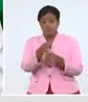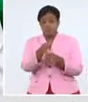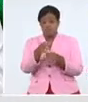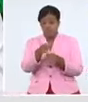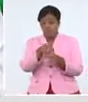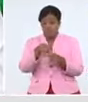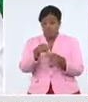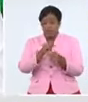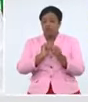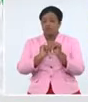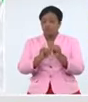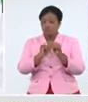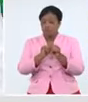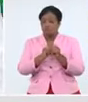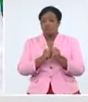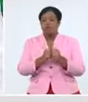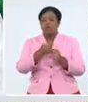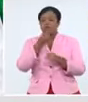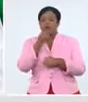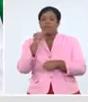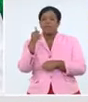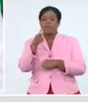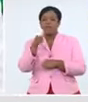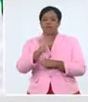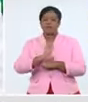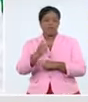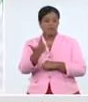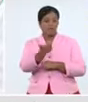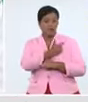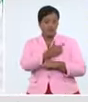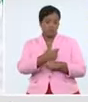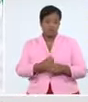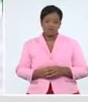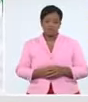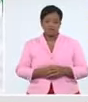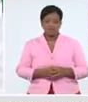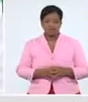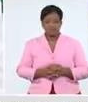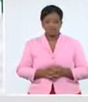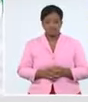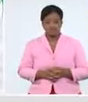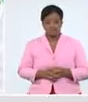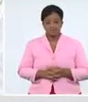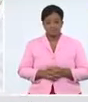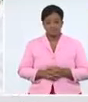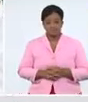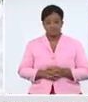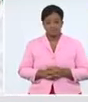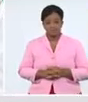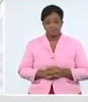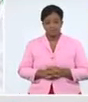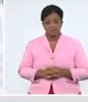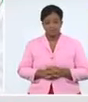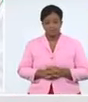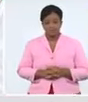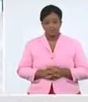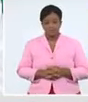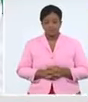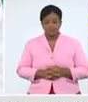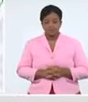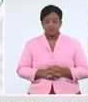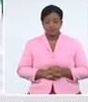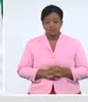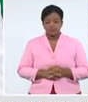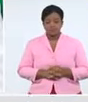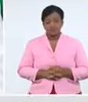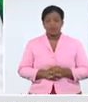para que puedan acudir a los vacunatorios que se han definido, que son vacunatorios y poder abordar este grupo. Ahora viene